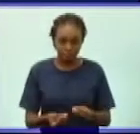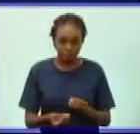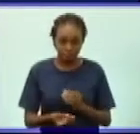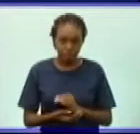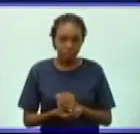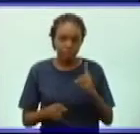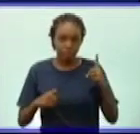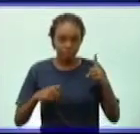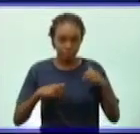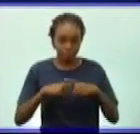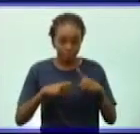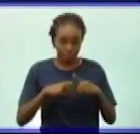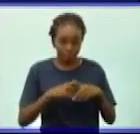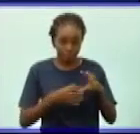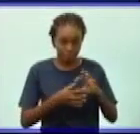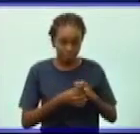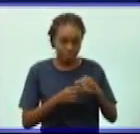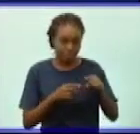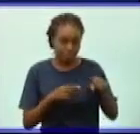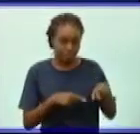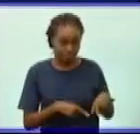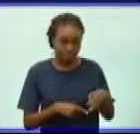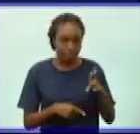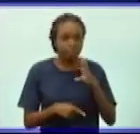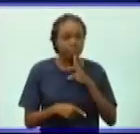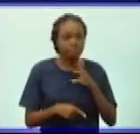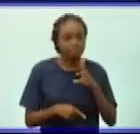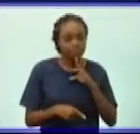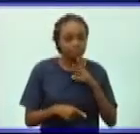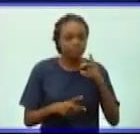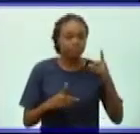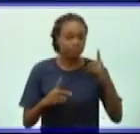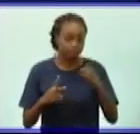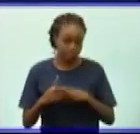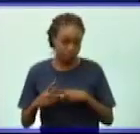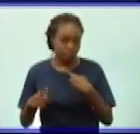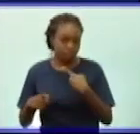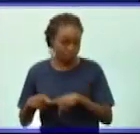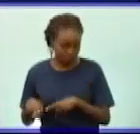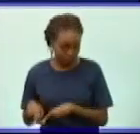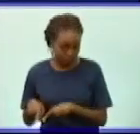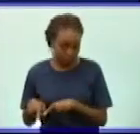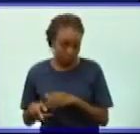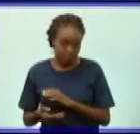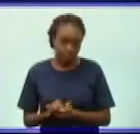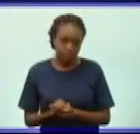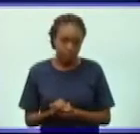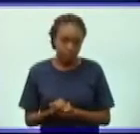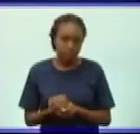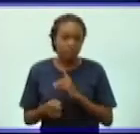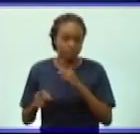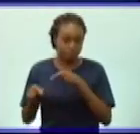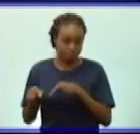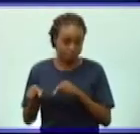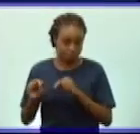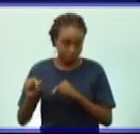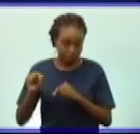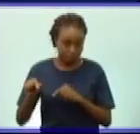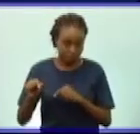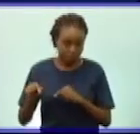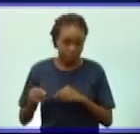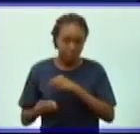1 kilocaloría a 1 kilogramo de agua y de queroseno, El queroseno varía